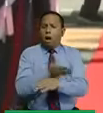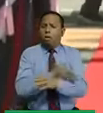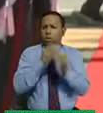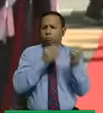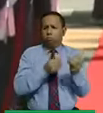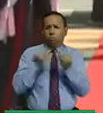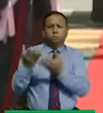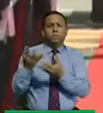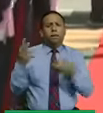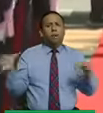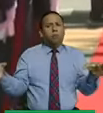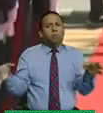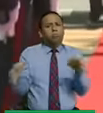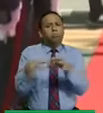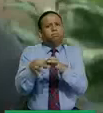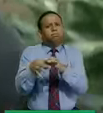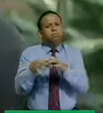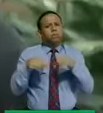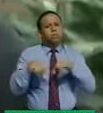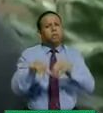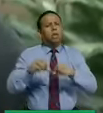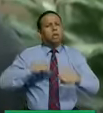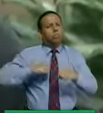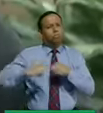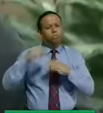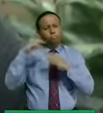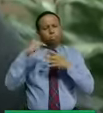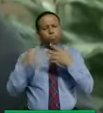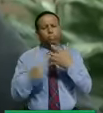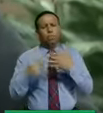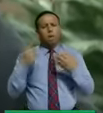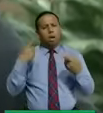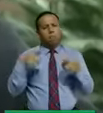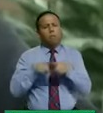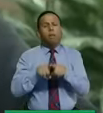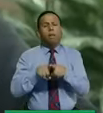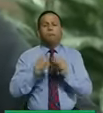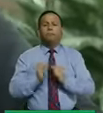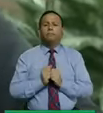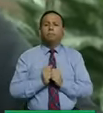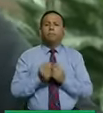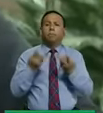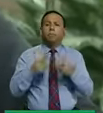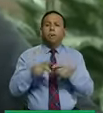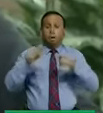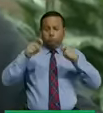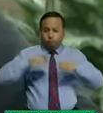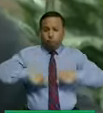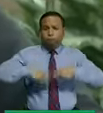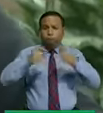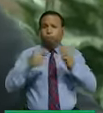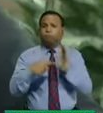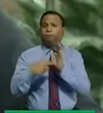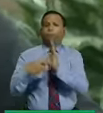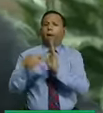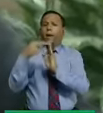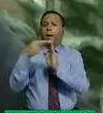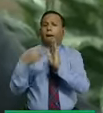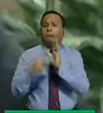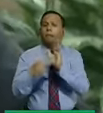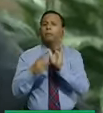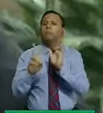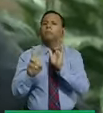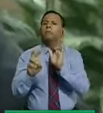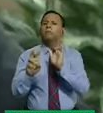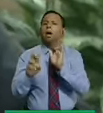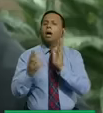fortalecer las relaciones bilaterales. Además, la suscripción del reglamento de acuerdo a lo que